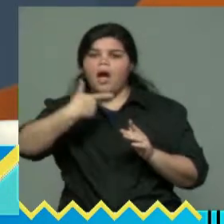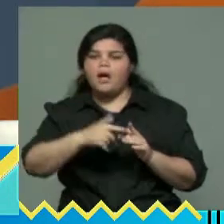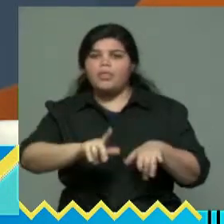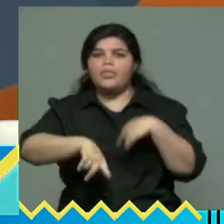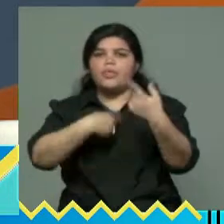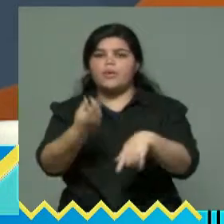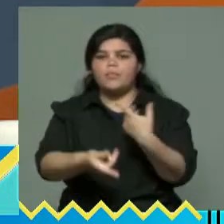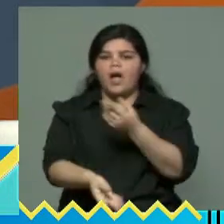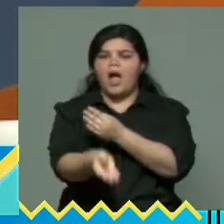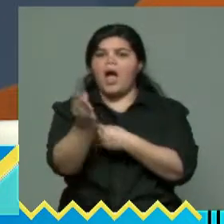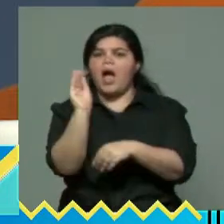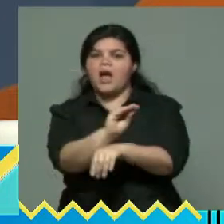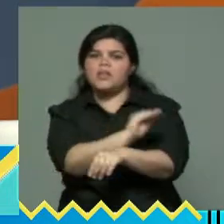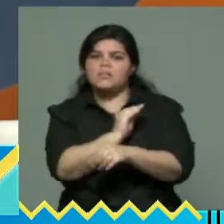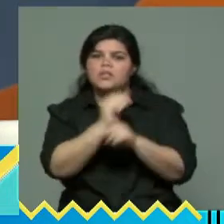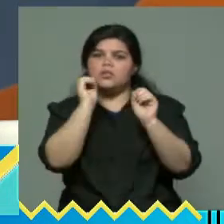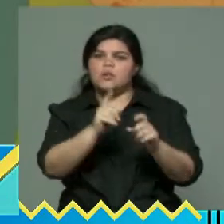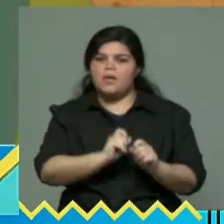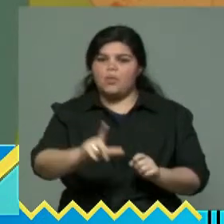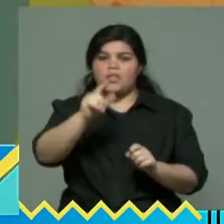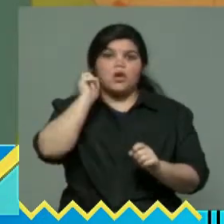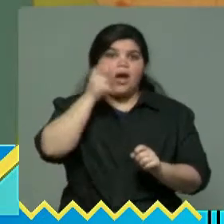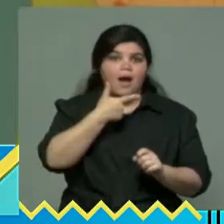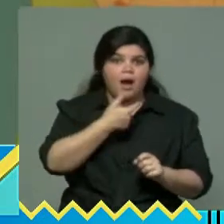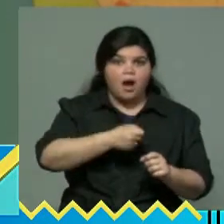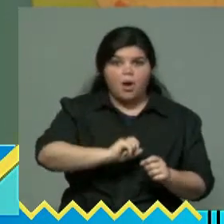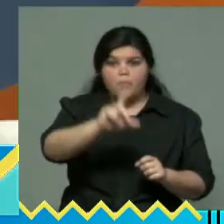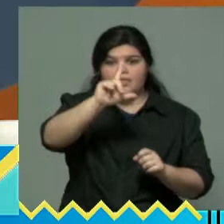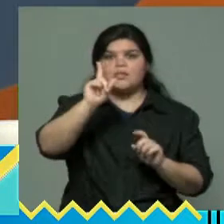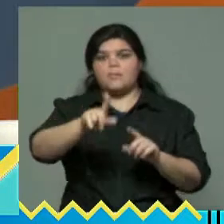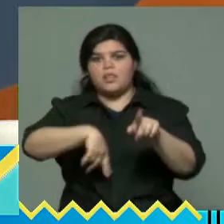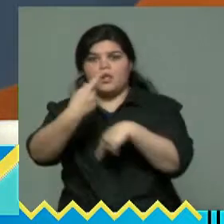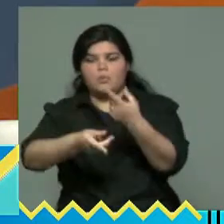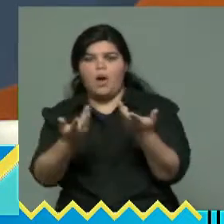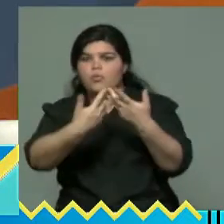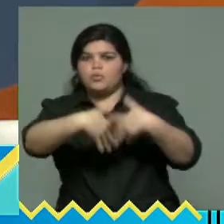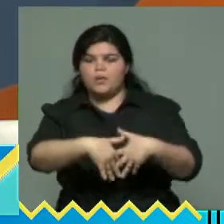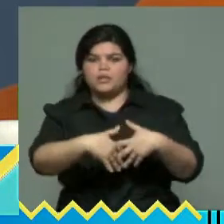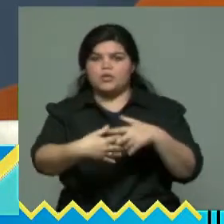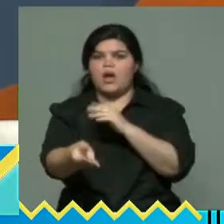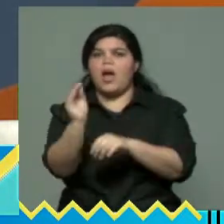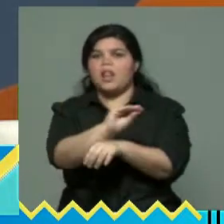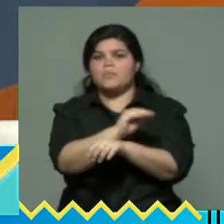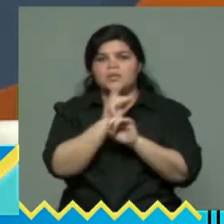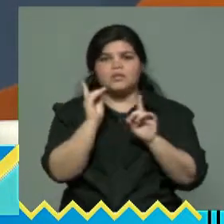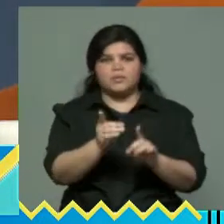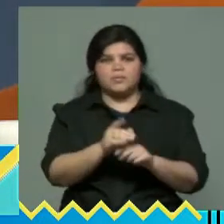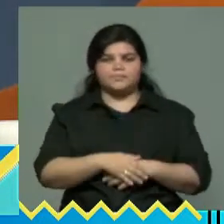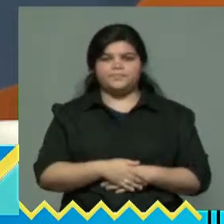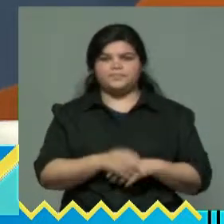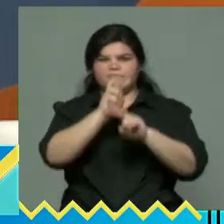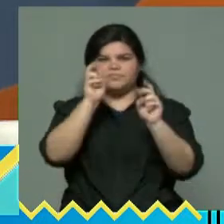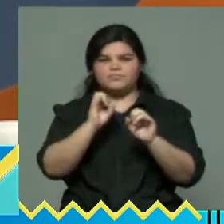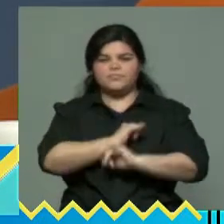lo primero que ocurre cuando aumenta la nafta generalmente. En referencia al tratamiento de los medios de